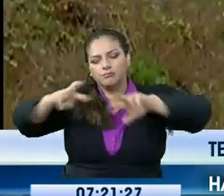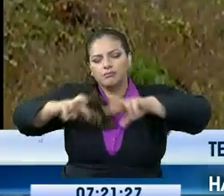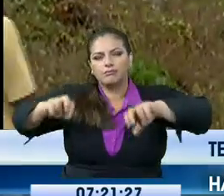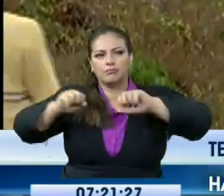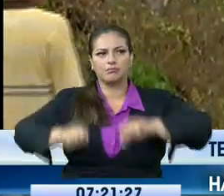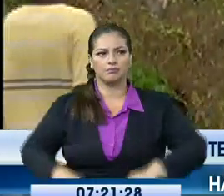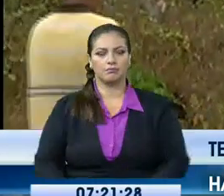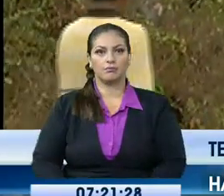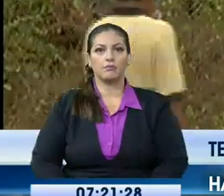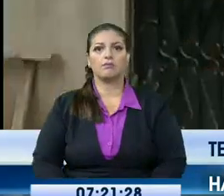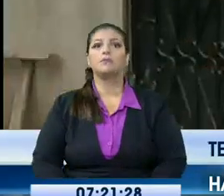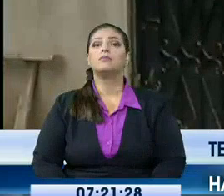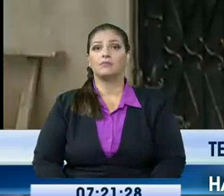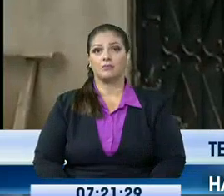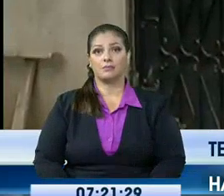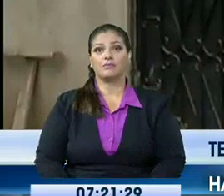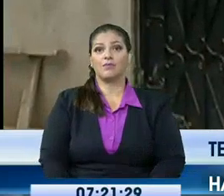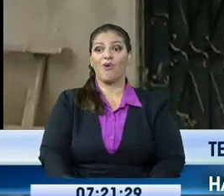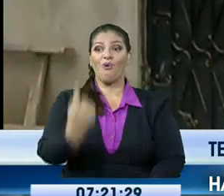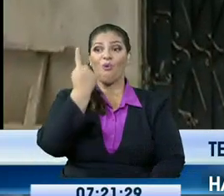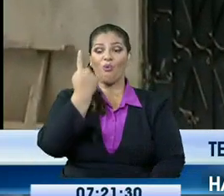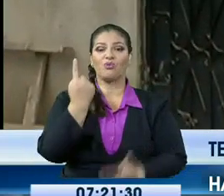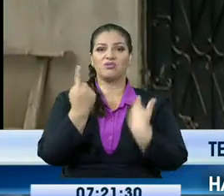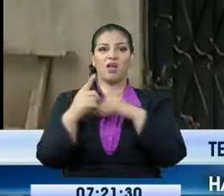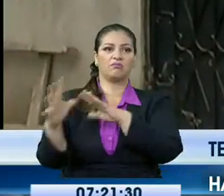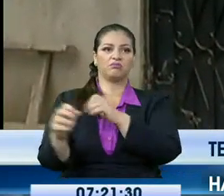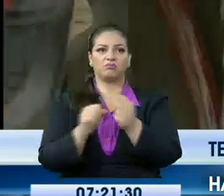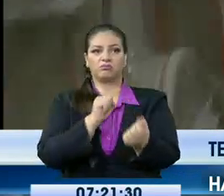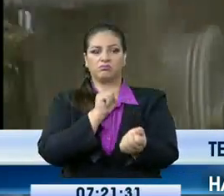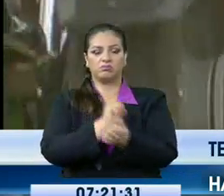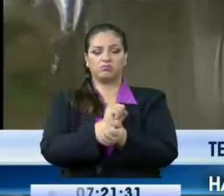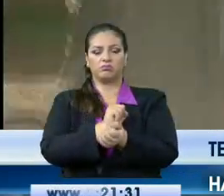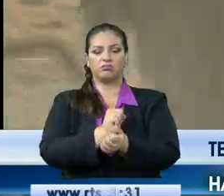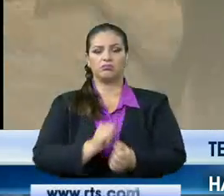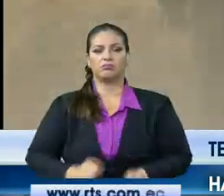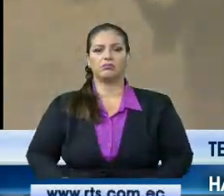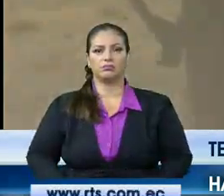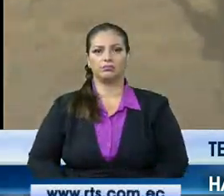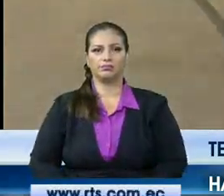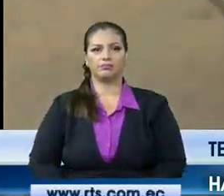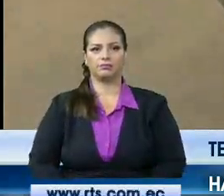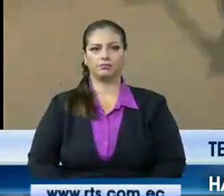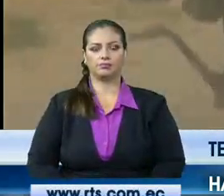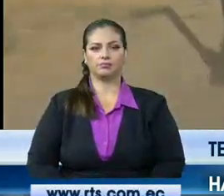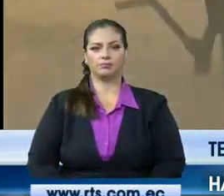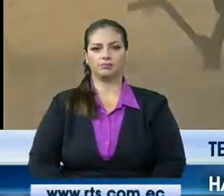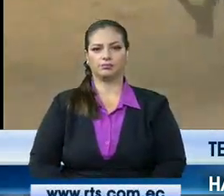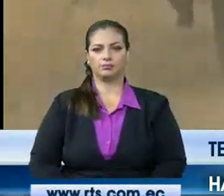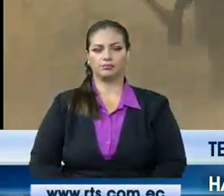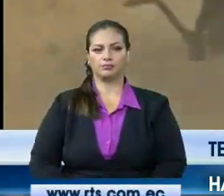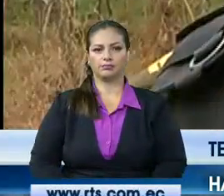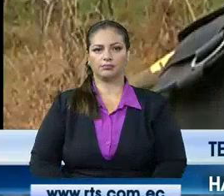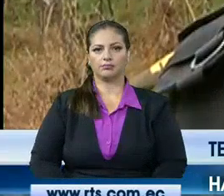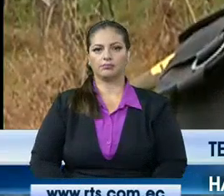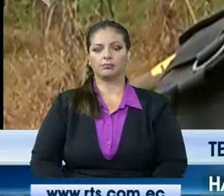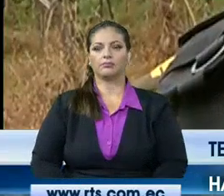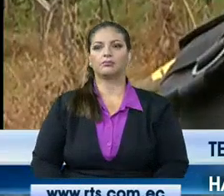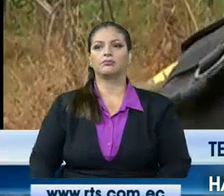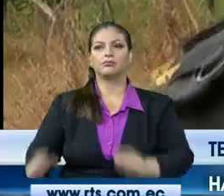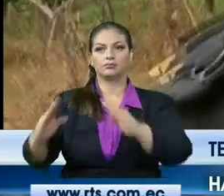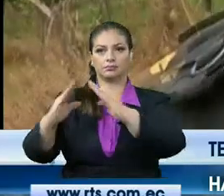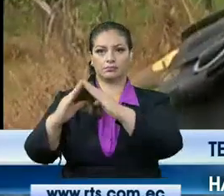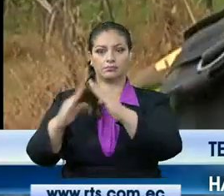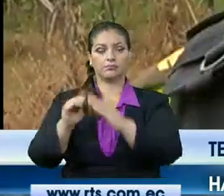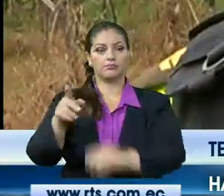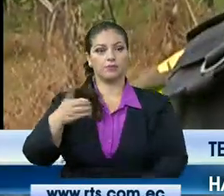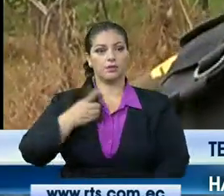a uno de los que supuestamente habría tratado de robar en el inmueble. Según versión de los señores dueños de los domicilio